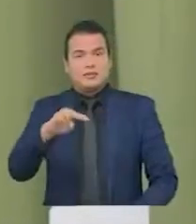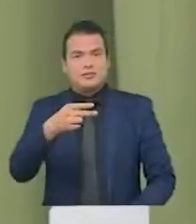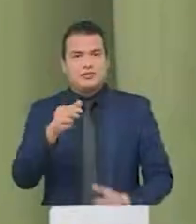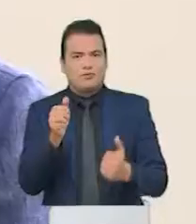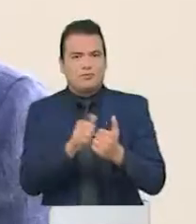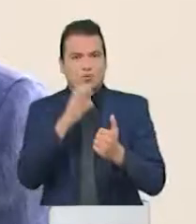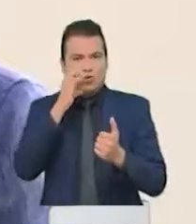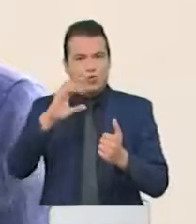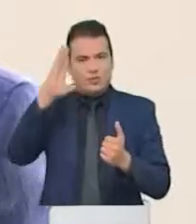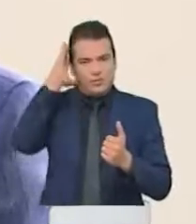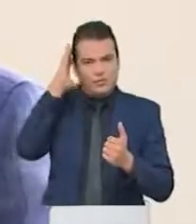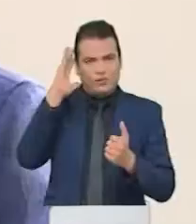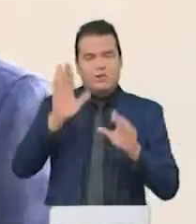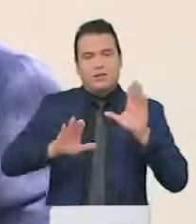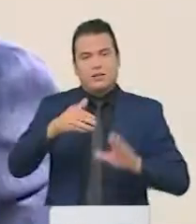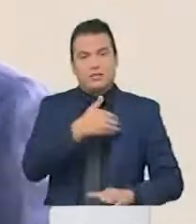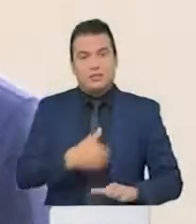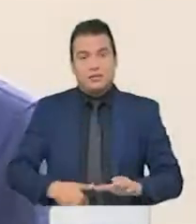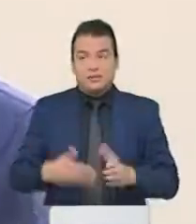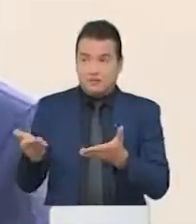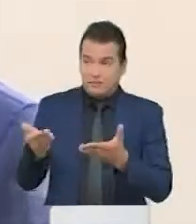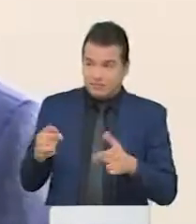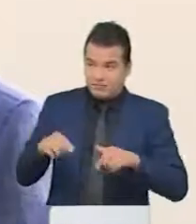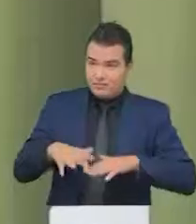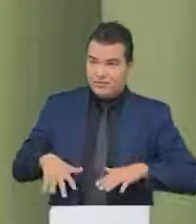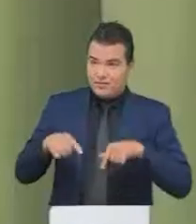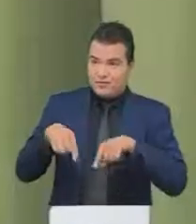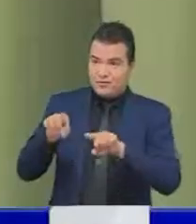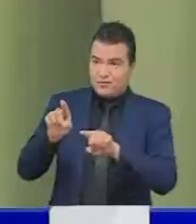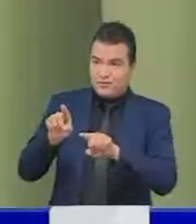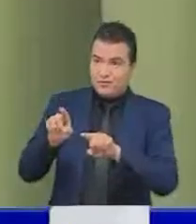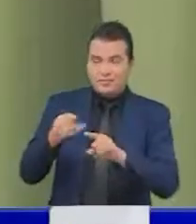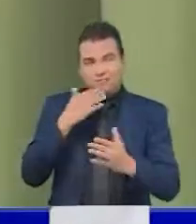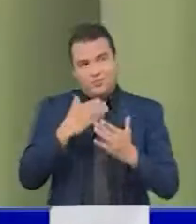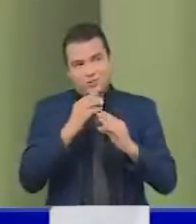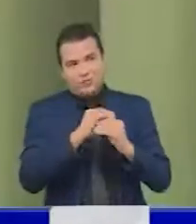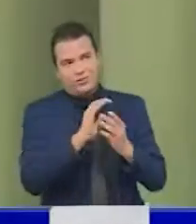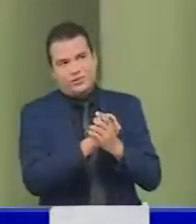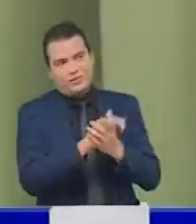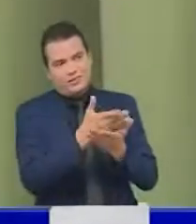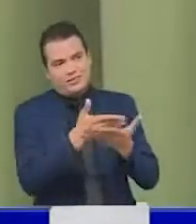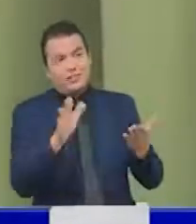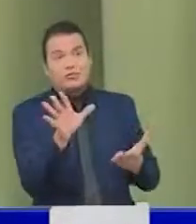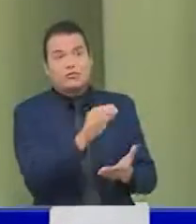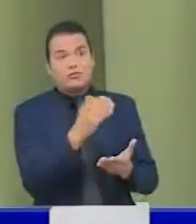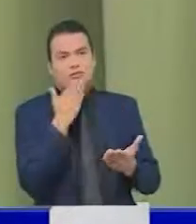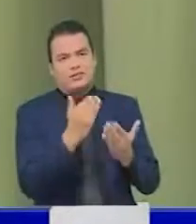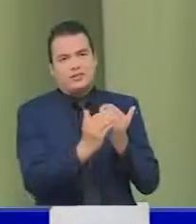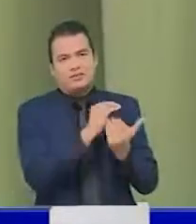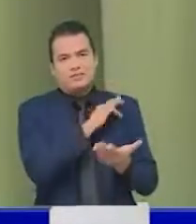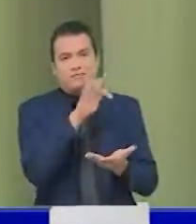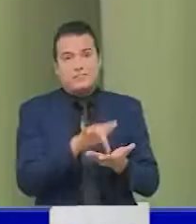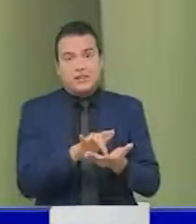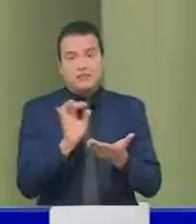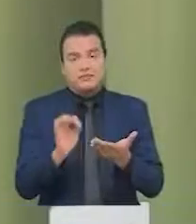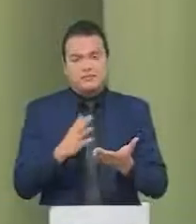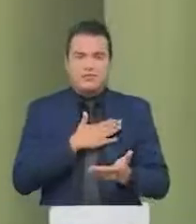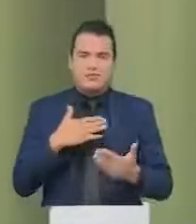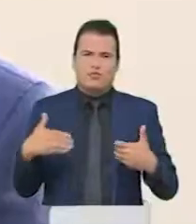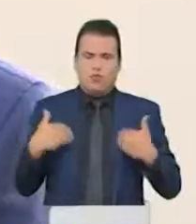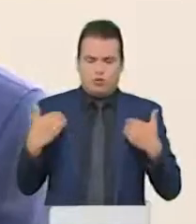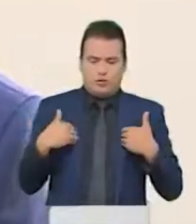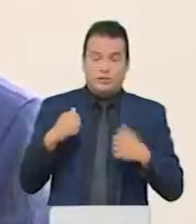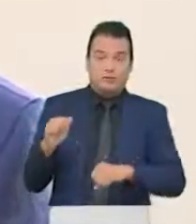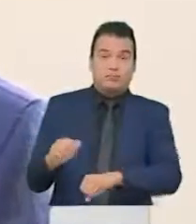del ingeniero rodolfo hernández gracias por estar en su tierra doctora muy buenas noches a todos no gracias a ustedes por este espacio es un